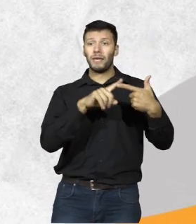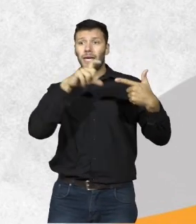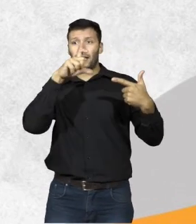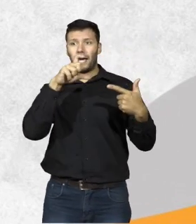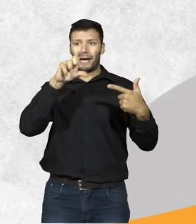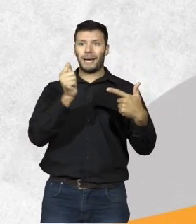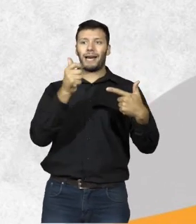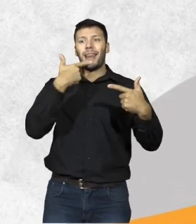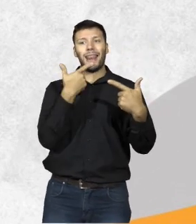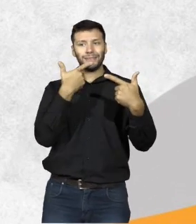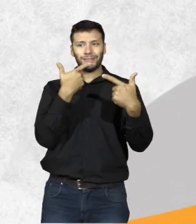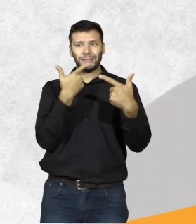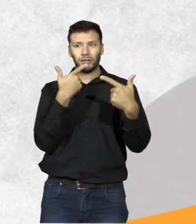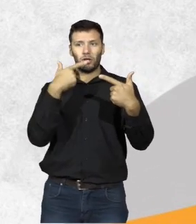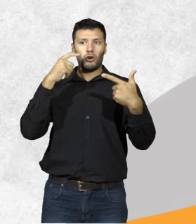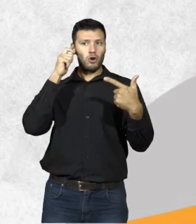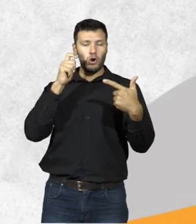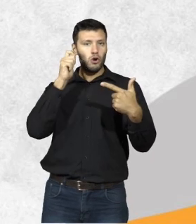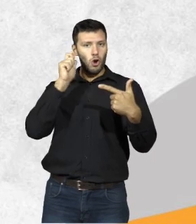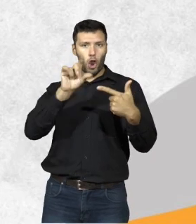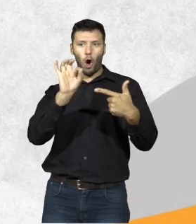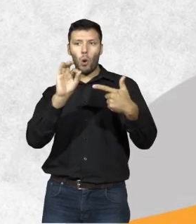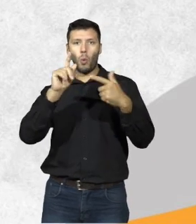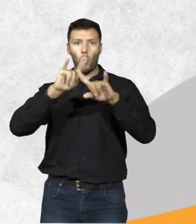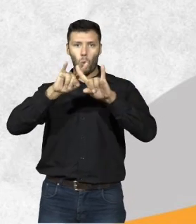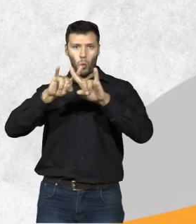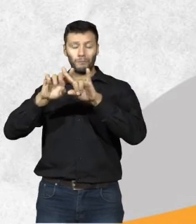incrementándose la cantidad de países que participaron en estas